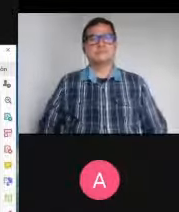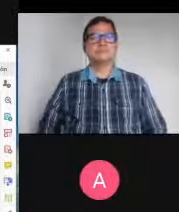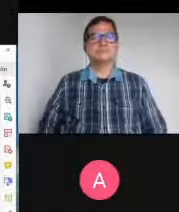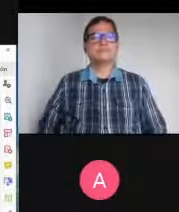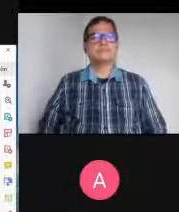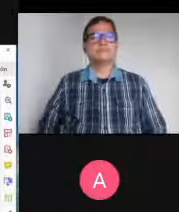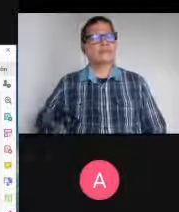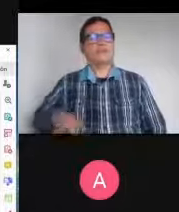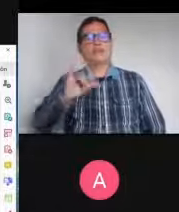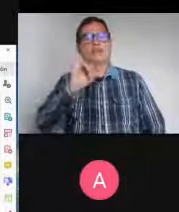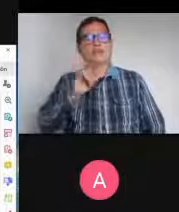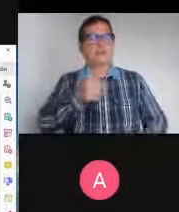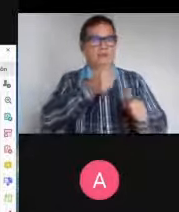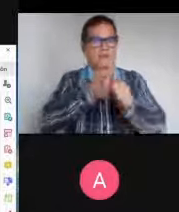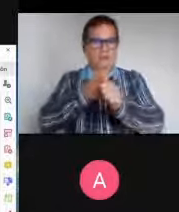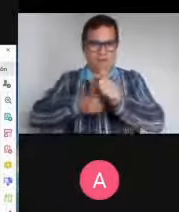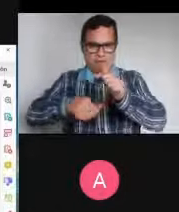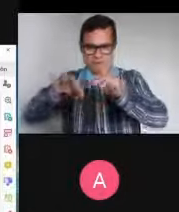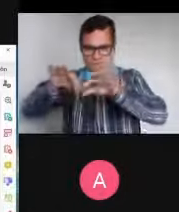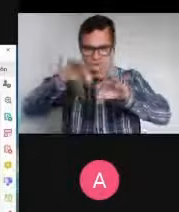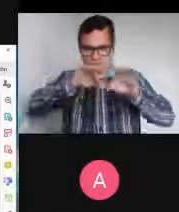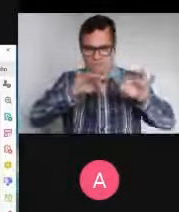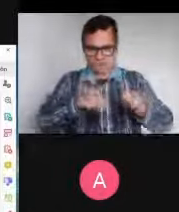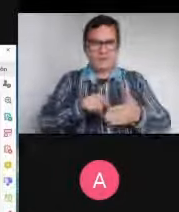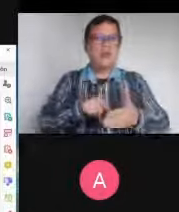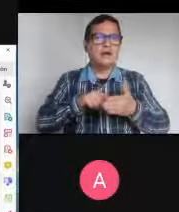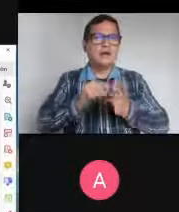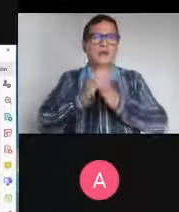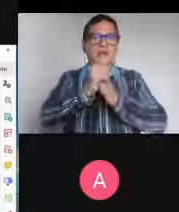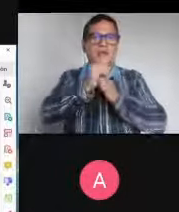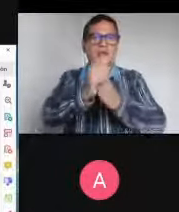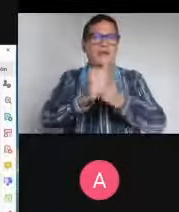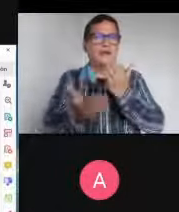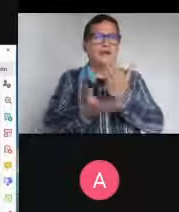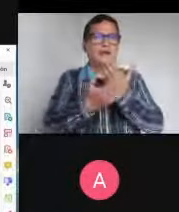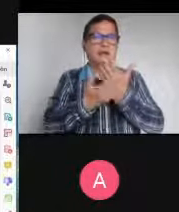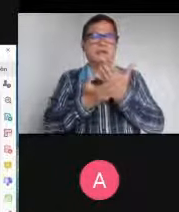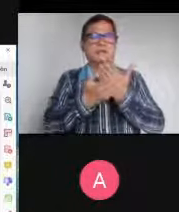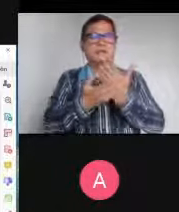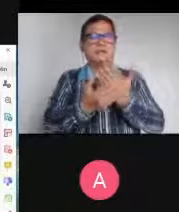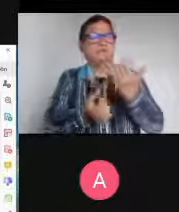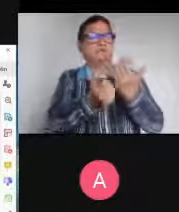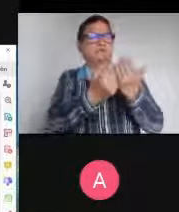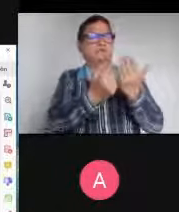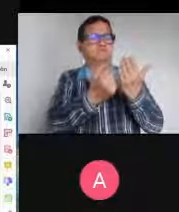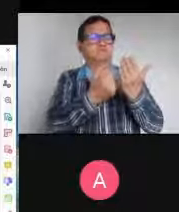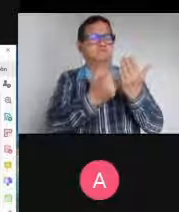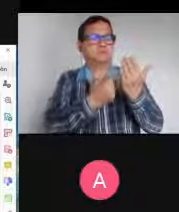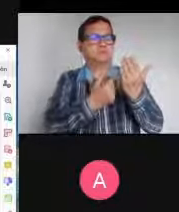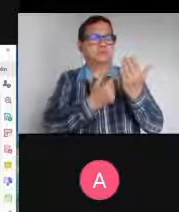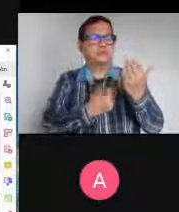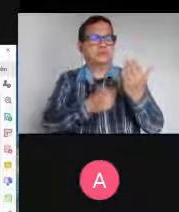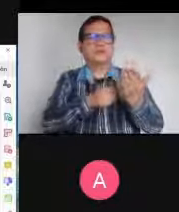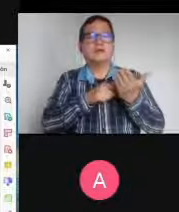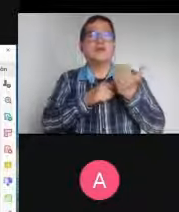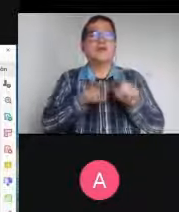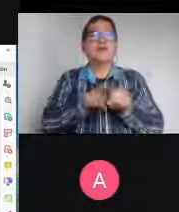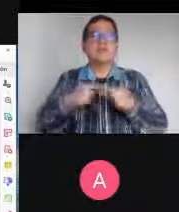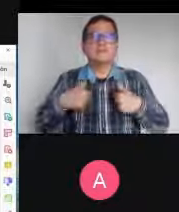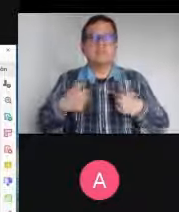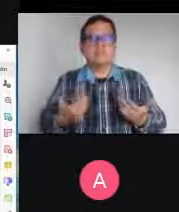en cada montaje vamos a encontrar en la guía unas preguntas que nos hacen, pues para verificar nuestro